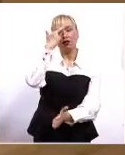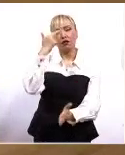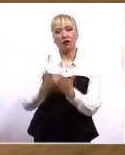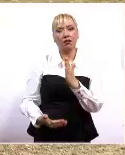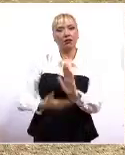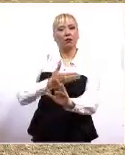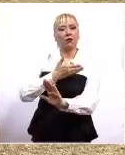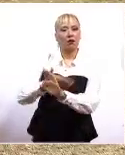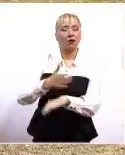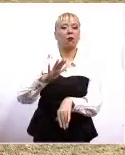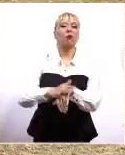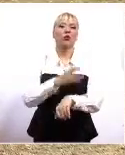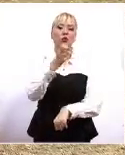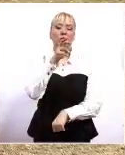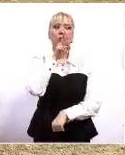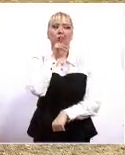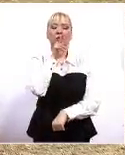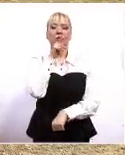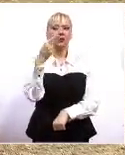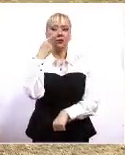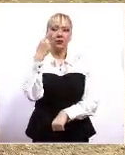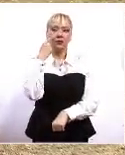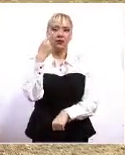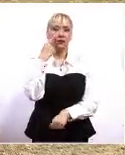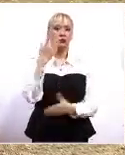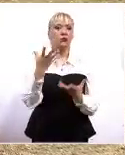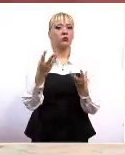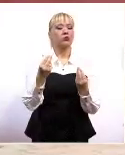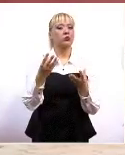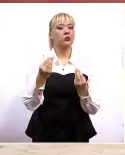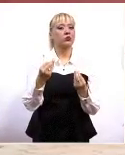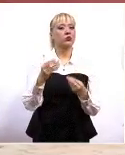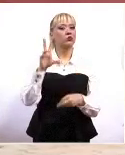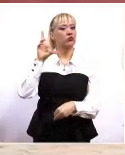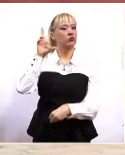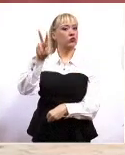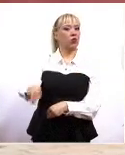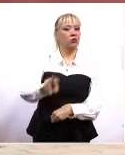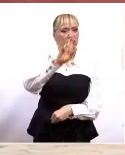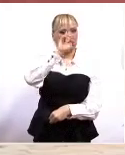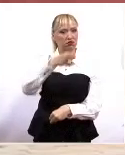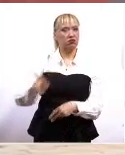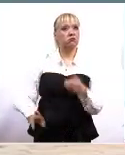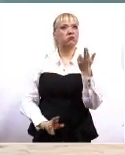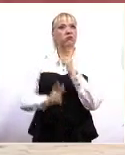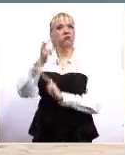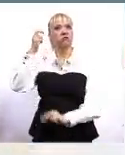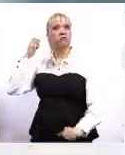que ha llevado a una preocupante tendencia a criminalizar la protesta y la disidencia social.